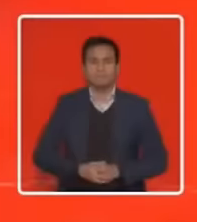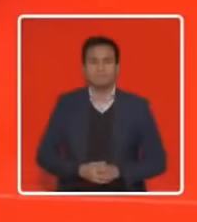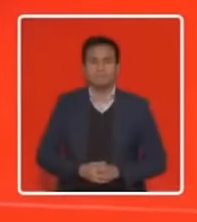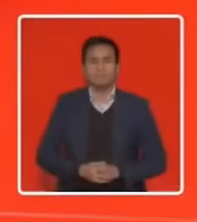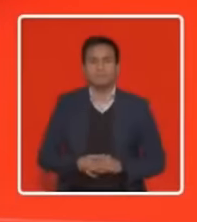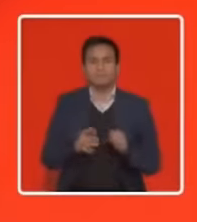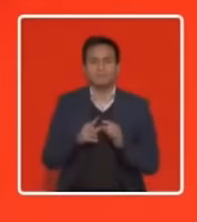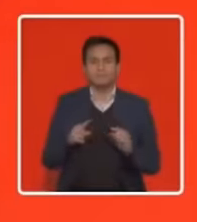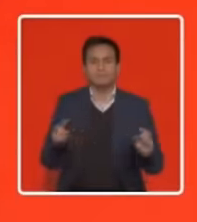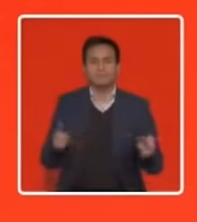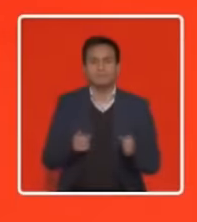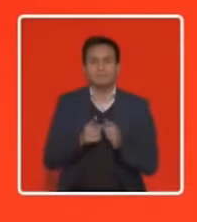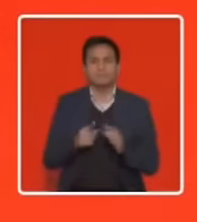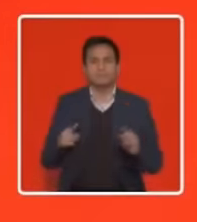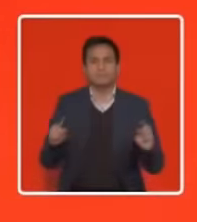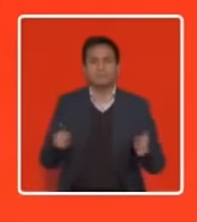una simple embarcación.